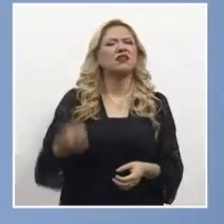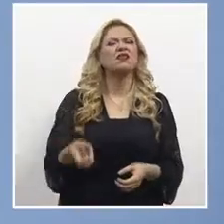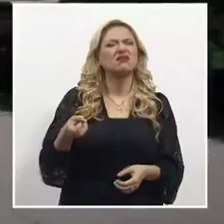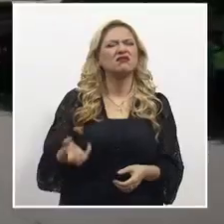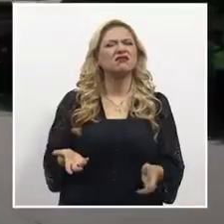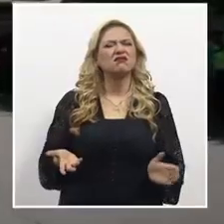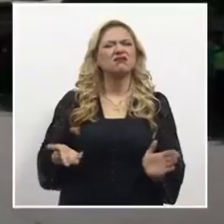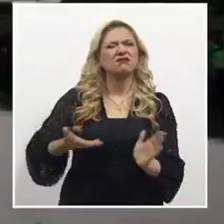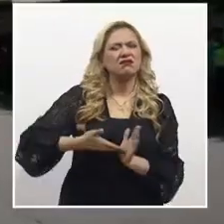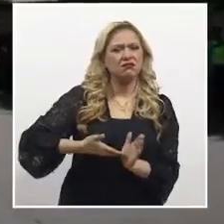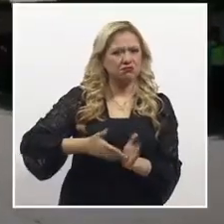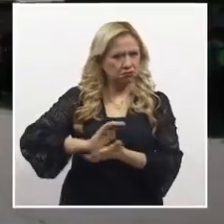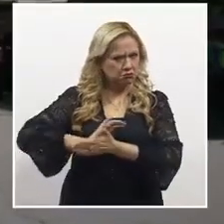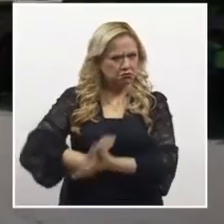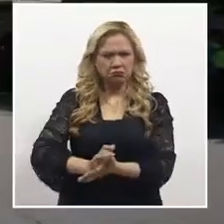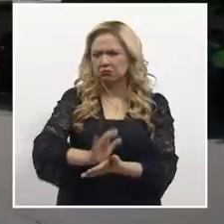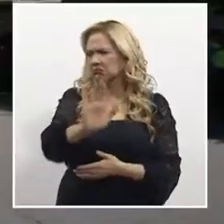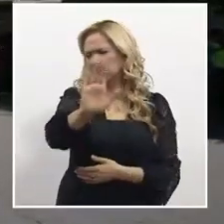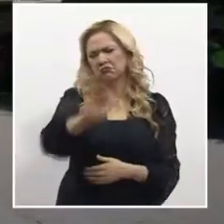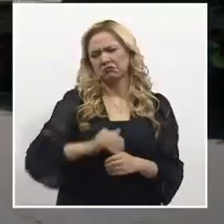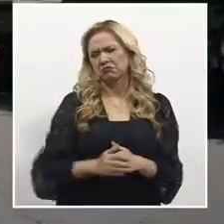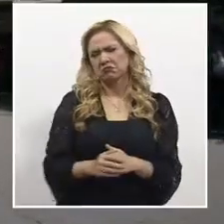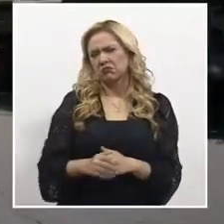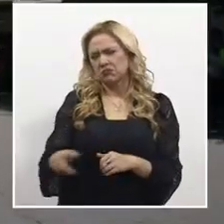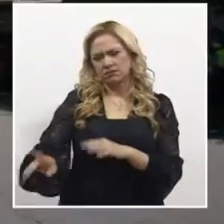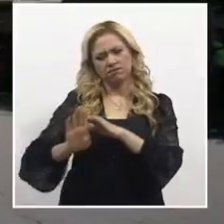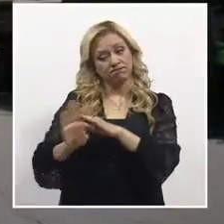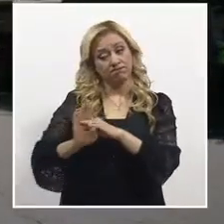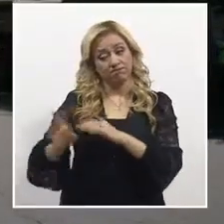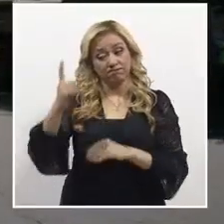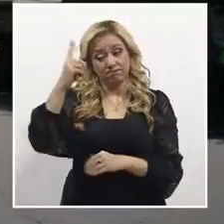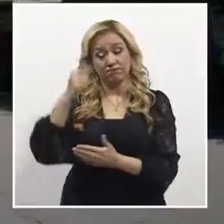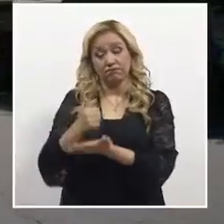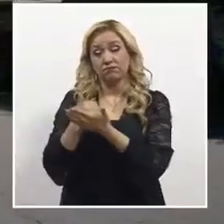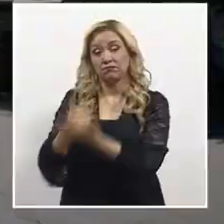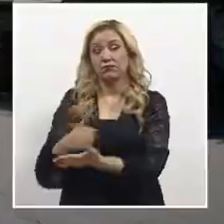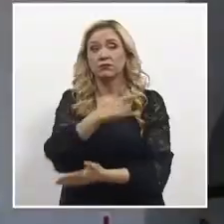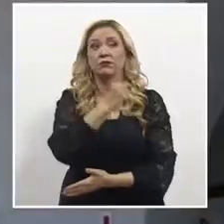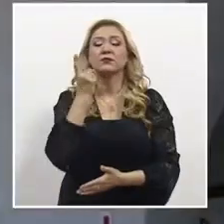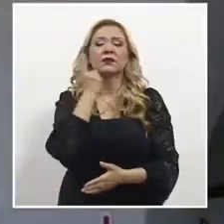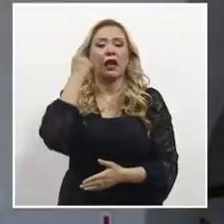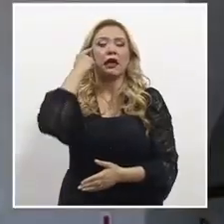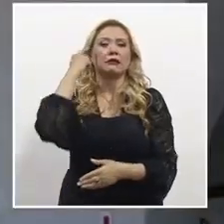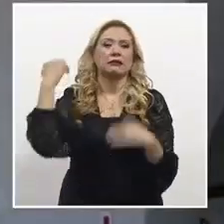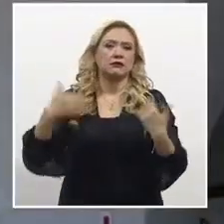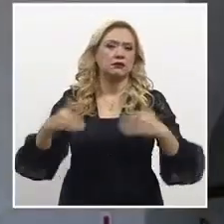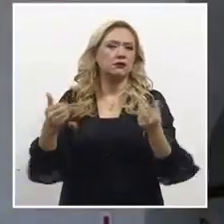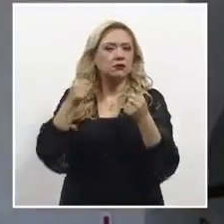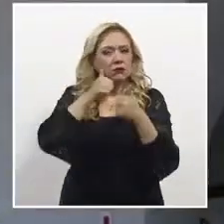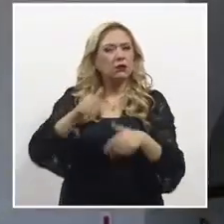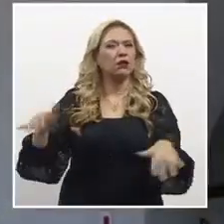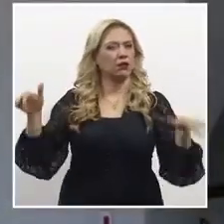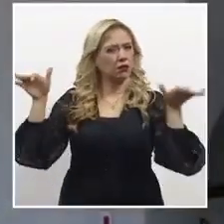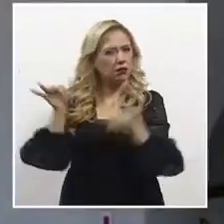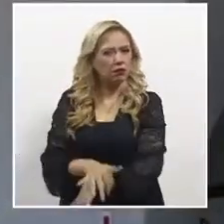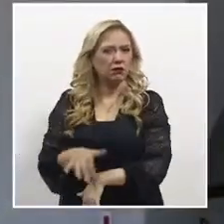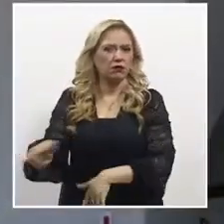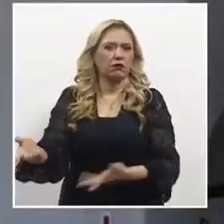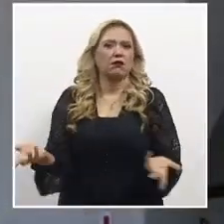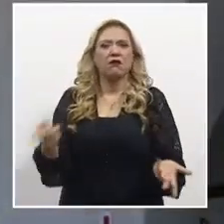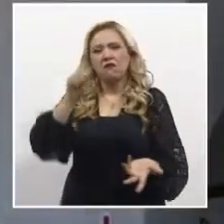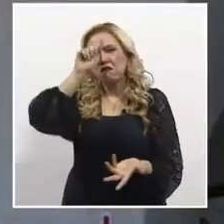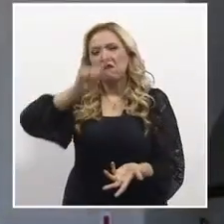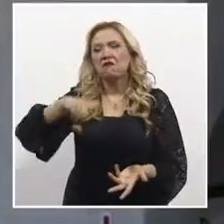prevé un trato discriminatorio frente al migrante, precisamente porque el legislador buscó proteger a este grupo, impidiendo que por su